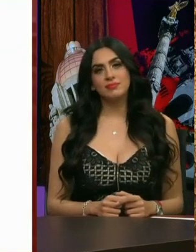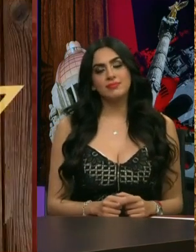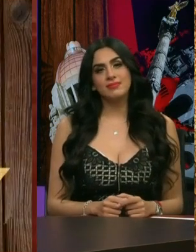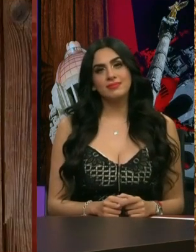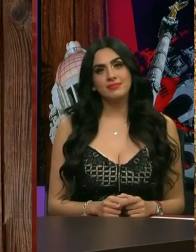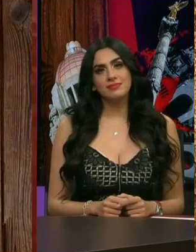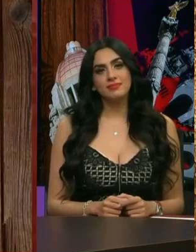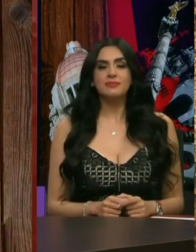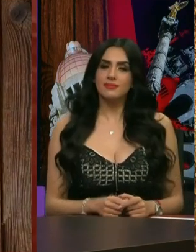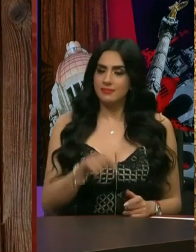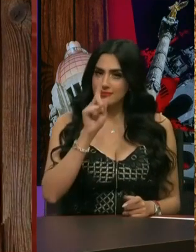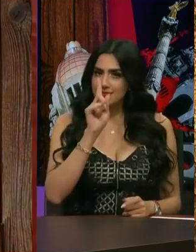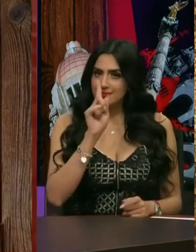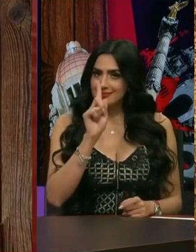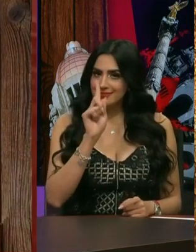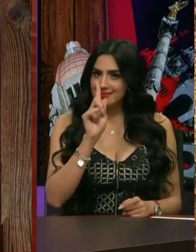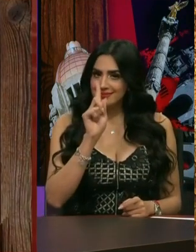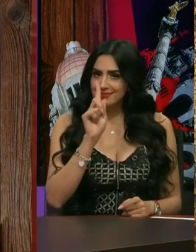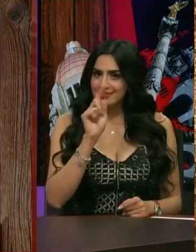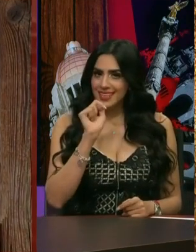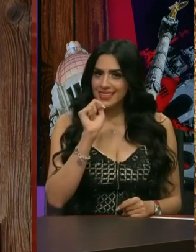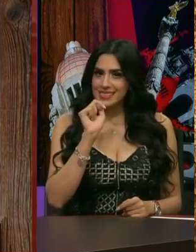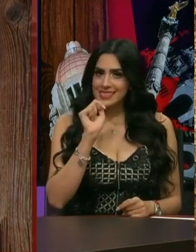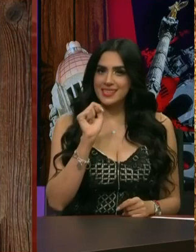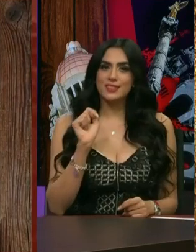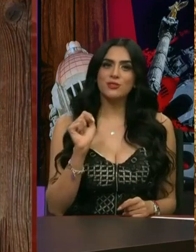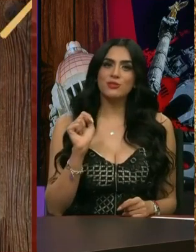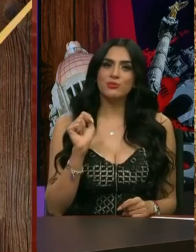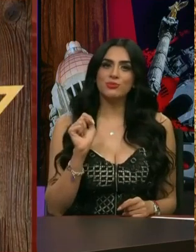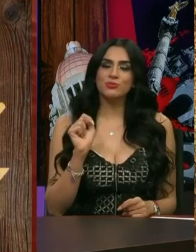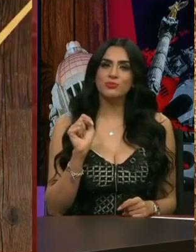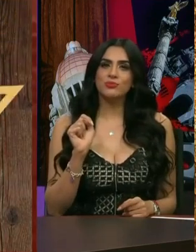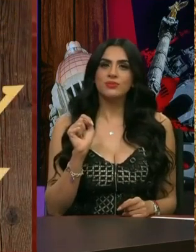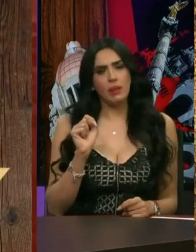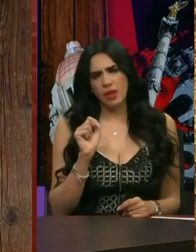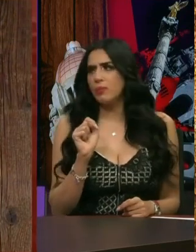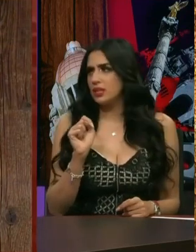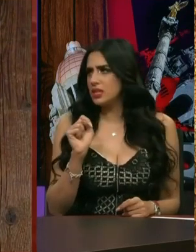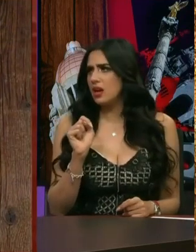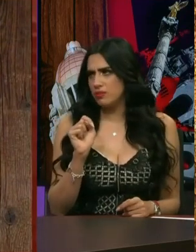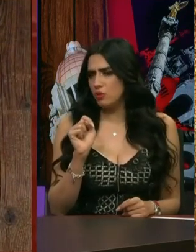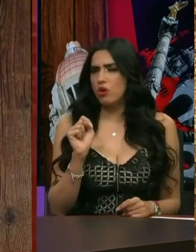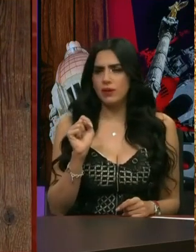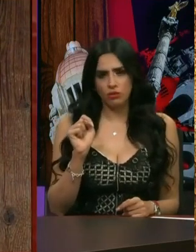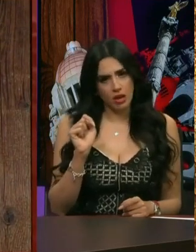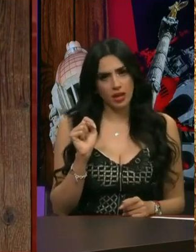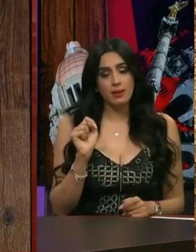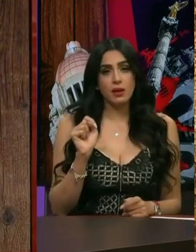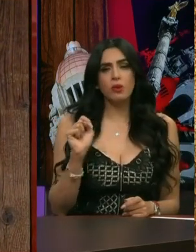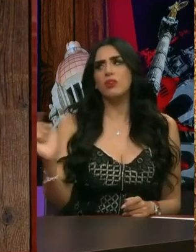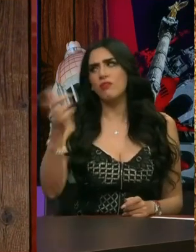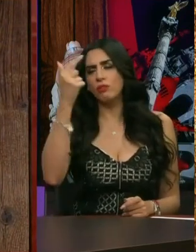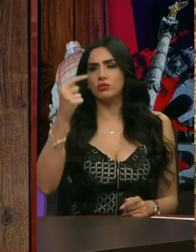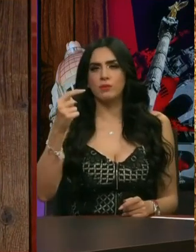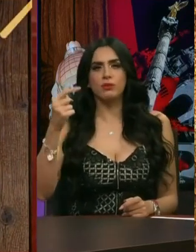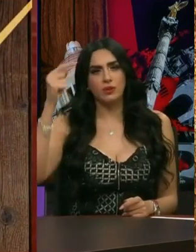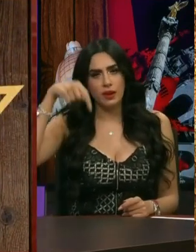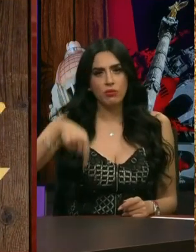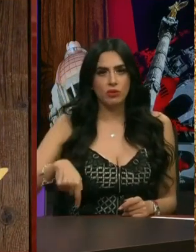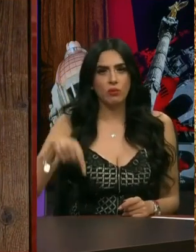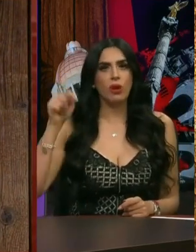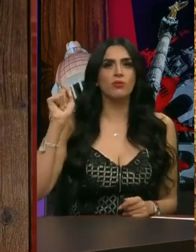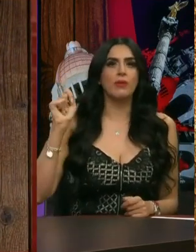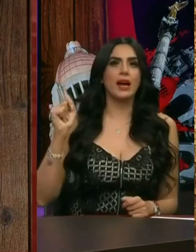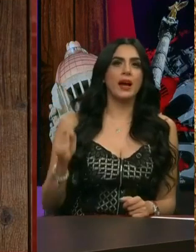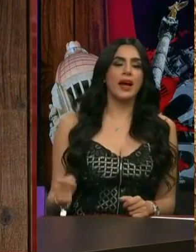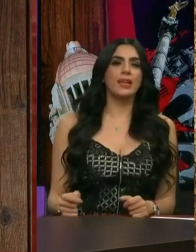nuestros queridos amigos de Monterrey, le preguntamos, al mismo Gober, ¿no? También puede ser, al mismo Gober, que ojalá que ve. Bueno, ya fue con nuestros amigos de